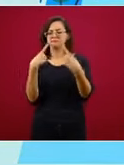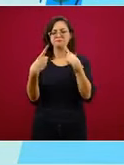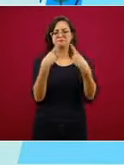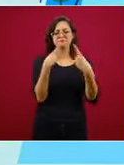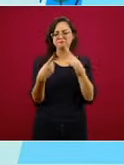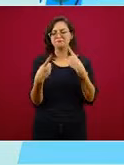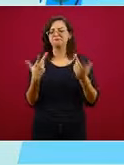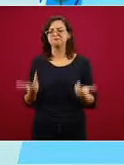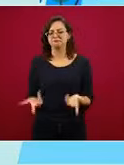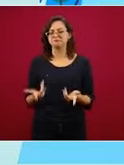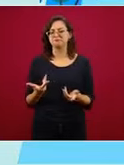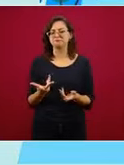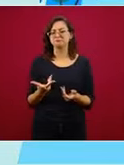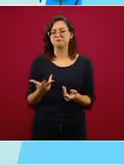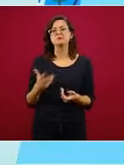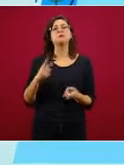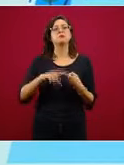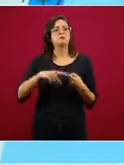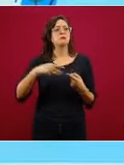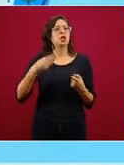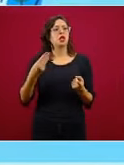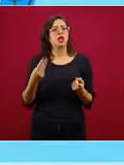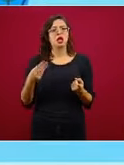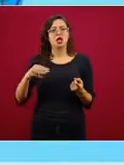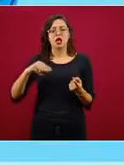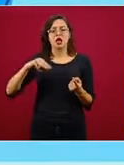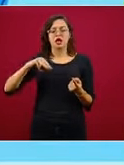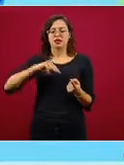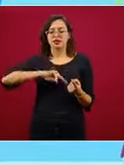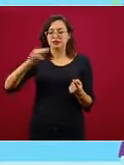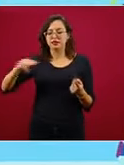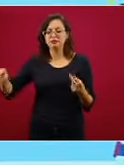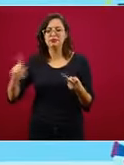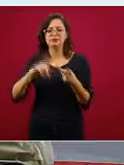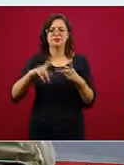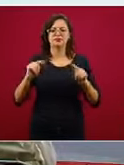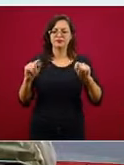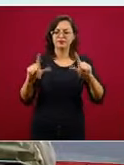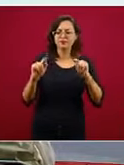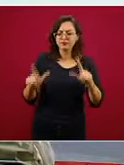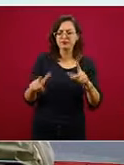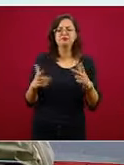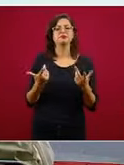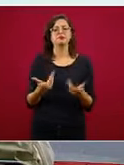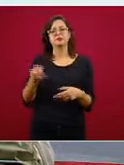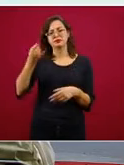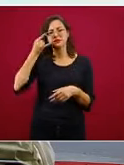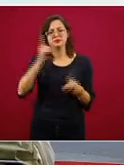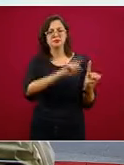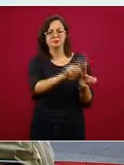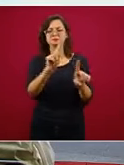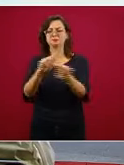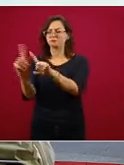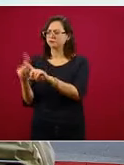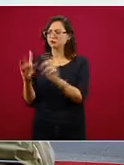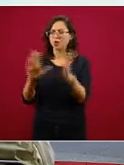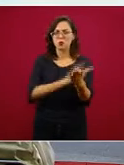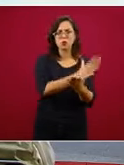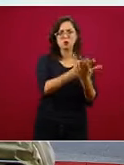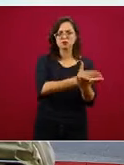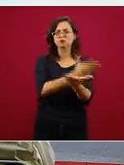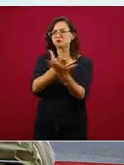de conocer experiencias como la de Michoacán, como la de Tlaxcala y muchos otros estados, Campeche, como mencionó el doctor